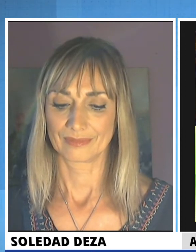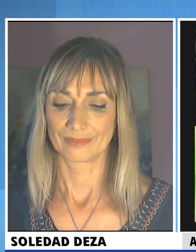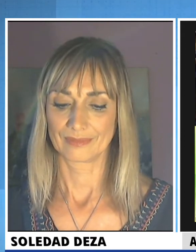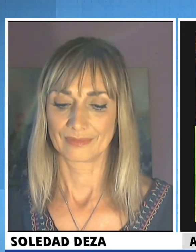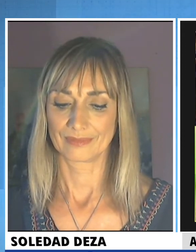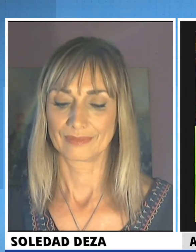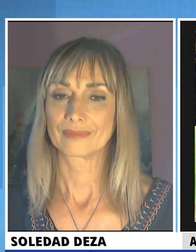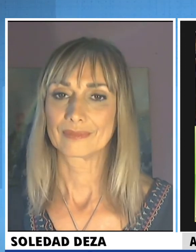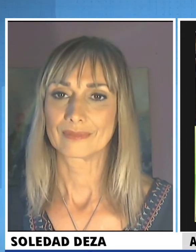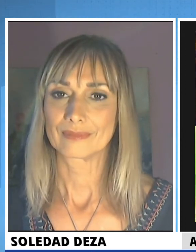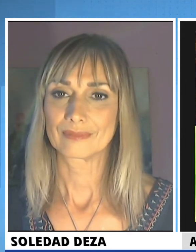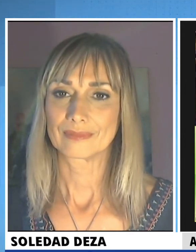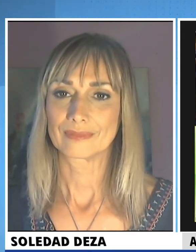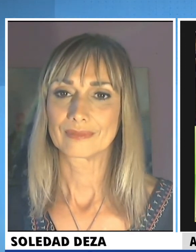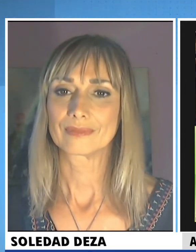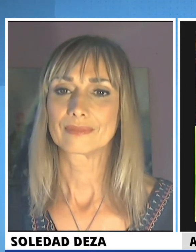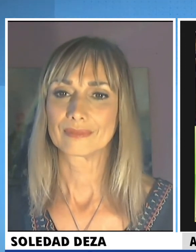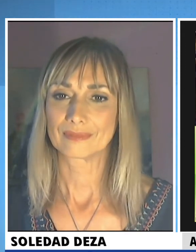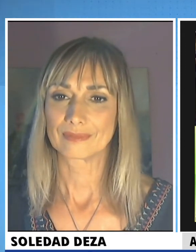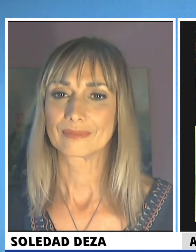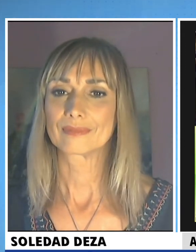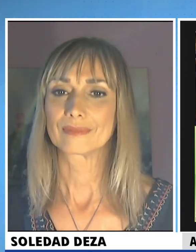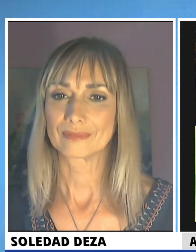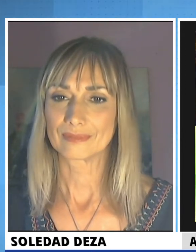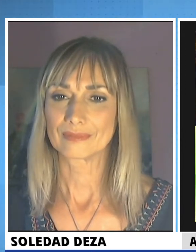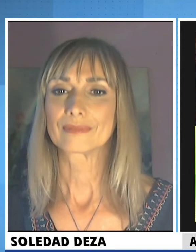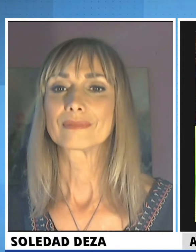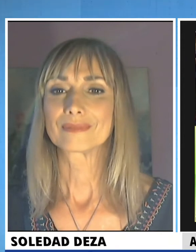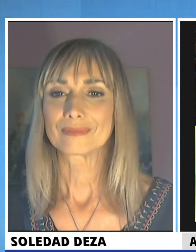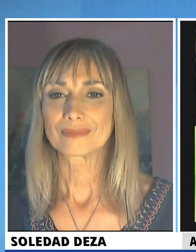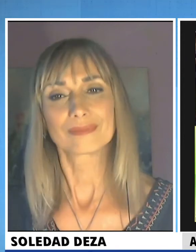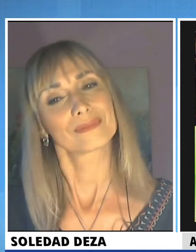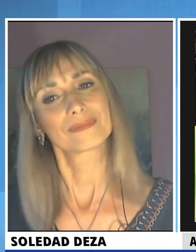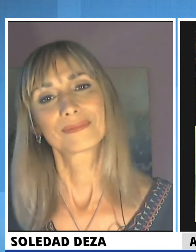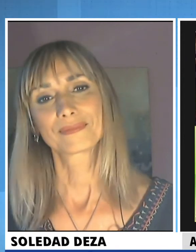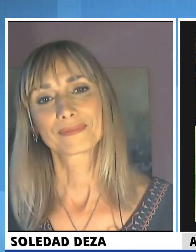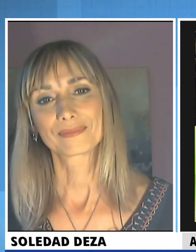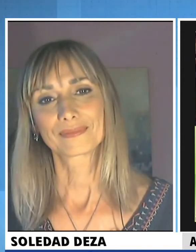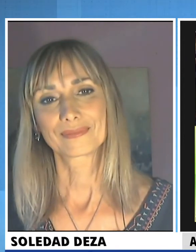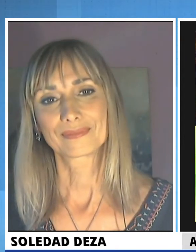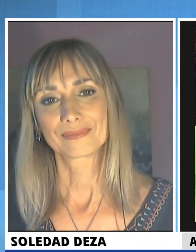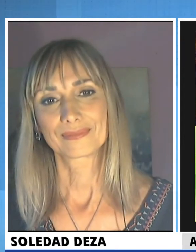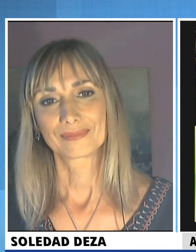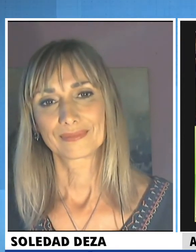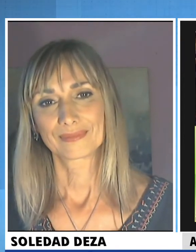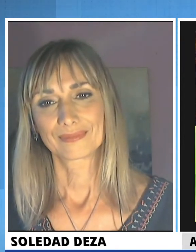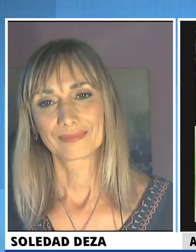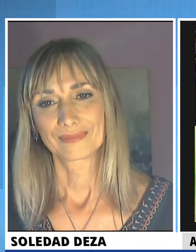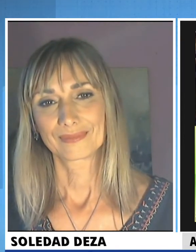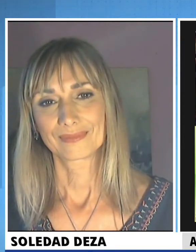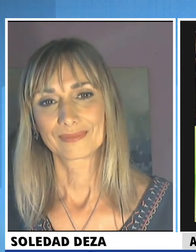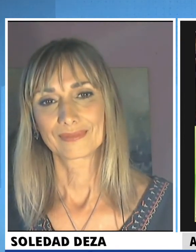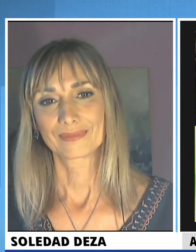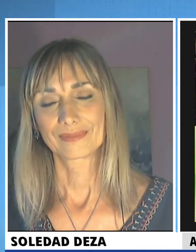está perdiendo en algunos sectores feministas. Entonces, yo me alegro, yo me siento un montón en crisis. Muchas veces